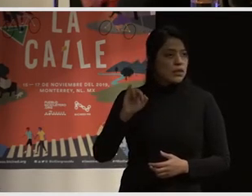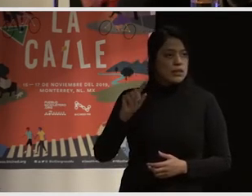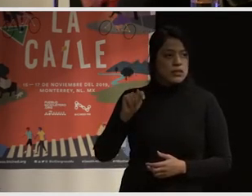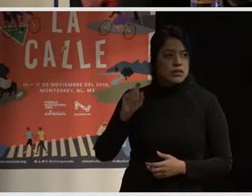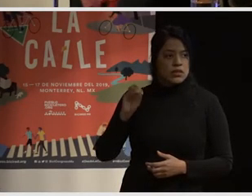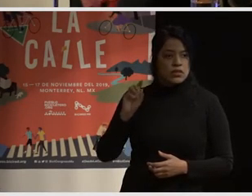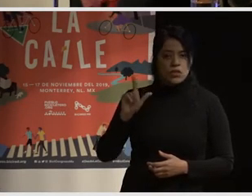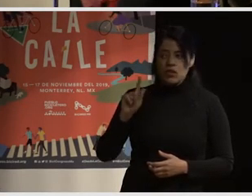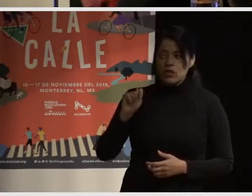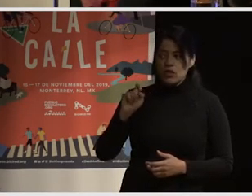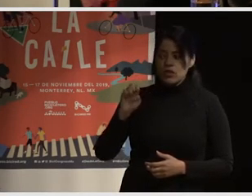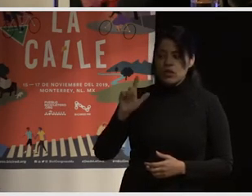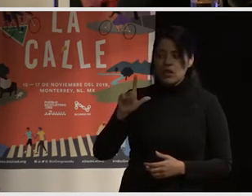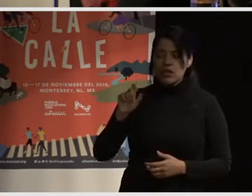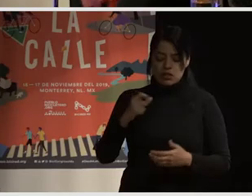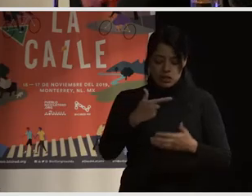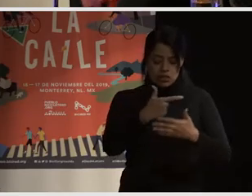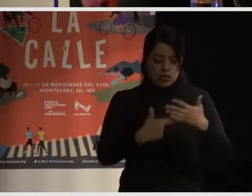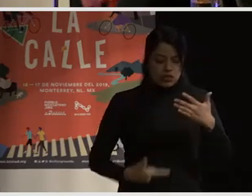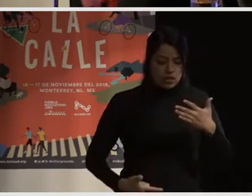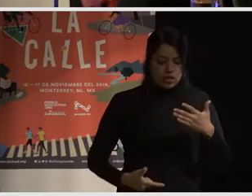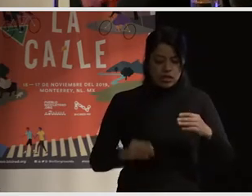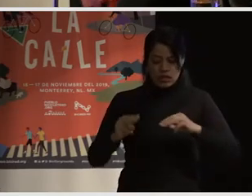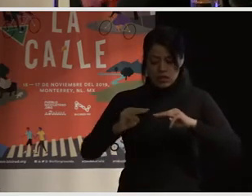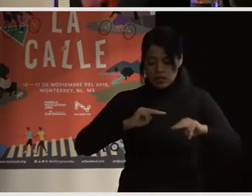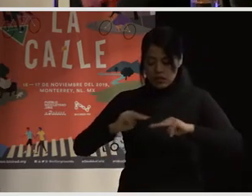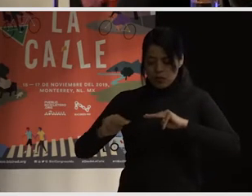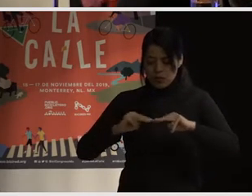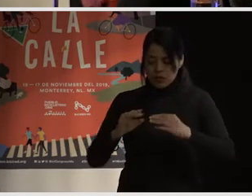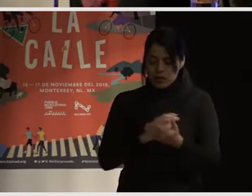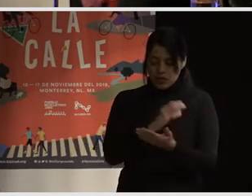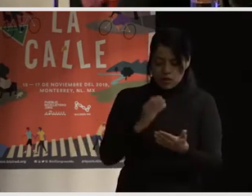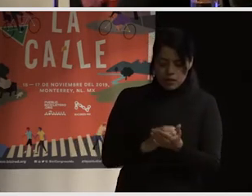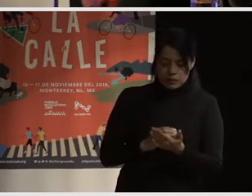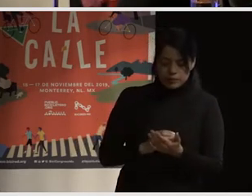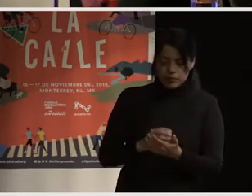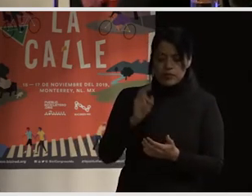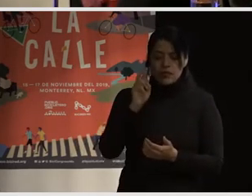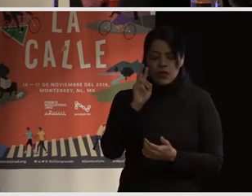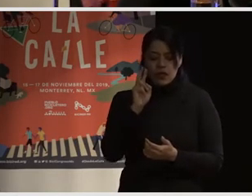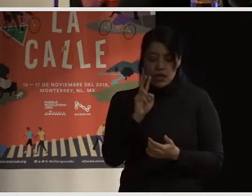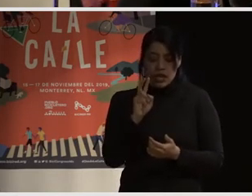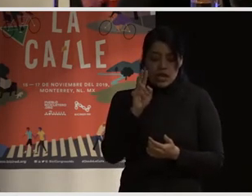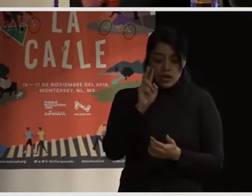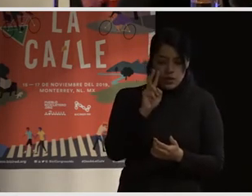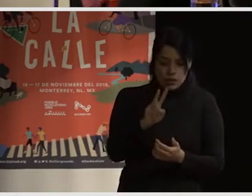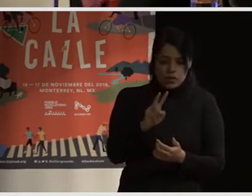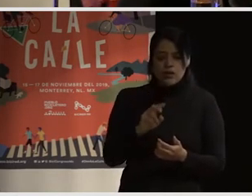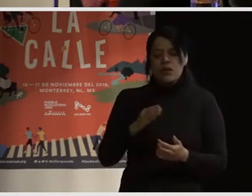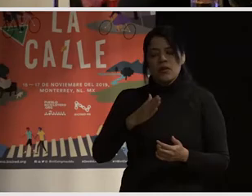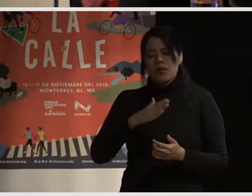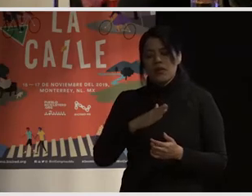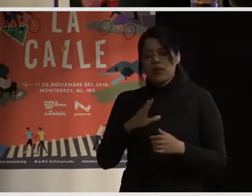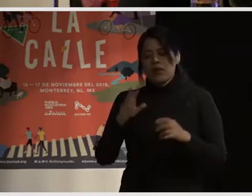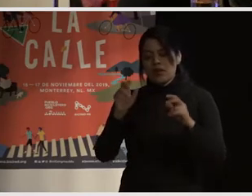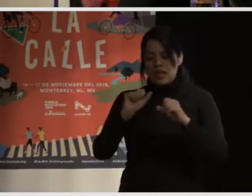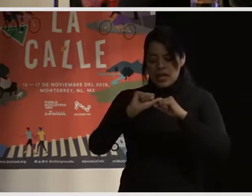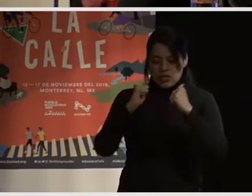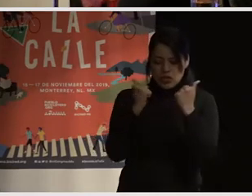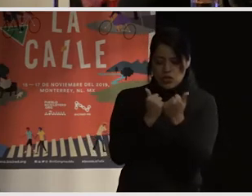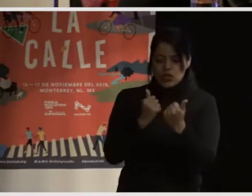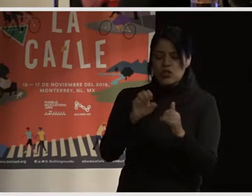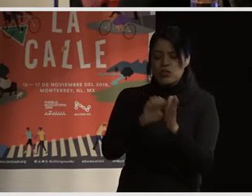la agenda metropolitana de la movilidad que surge de sociedad civil y es donde podemos ver la luz de proyectos como mi bici este es el tema de la movilidad